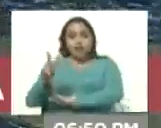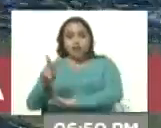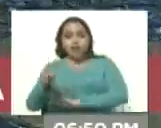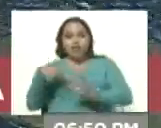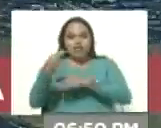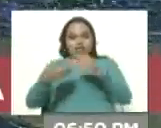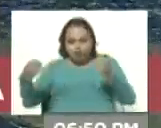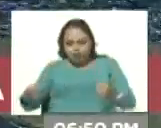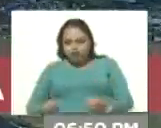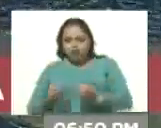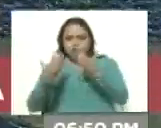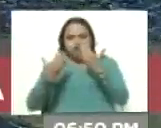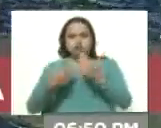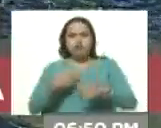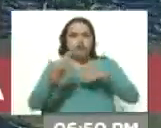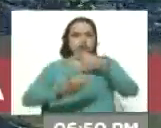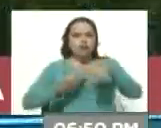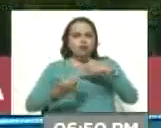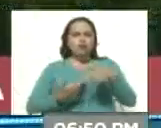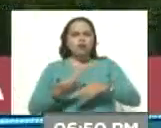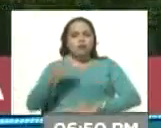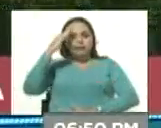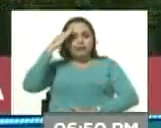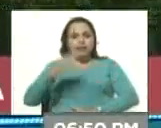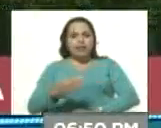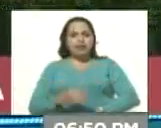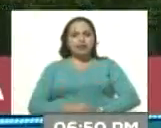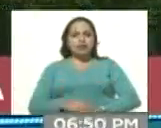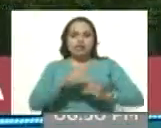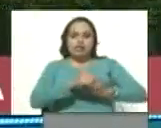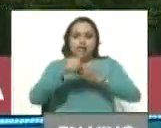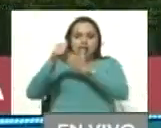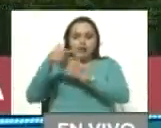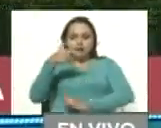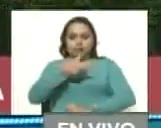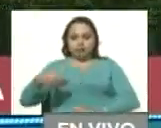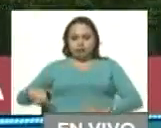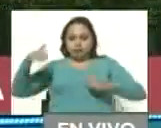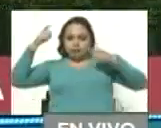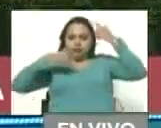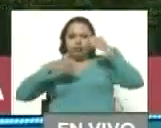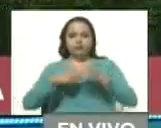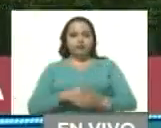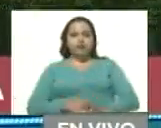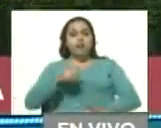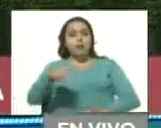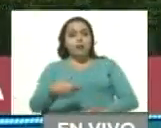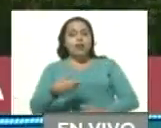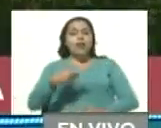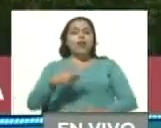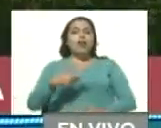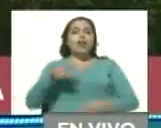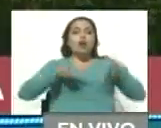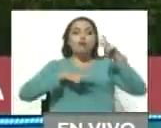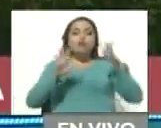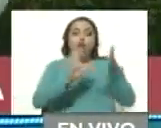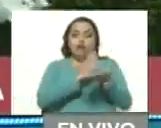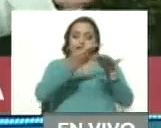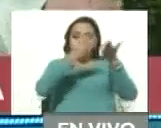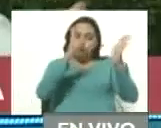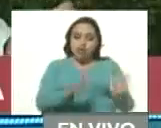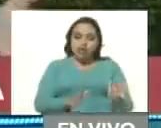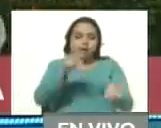la insurgencia de la rebelión cívico-militar liderada por el comandante chávez asimismo tenemos ponencia también de nuestros estudiantes que han